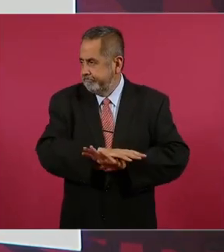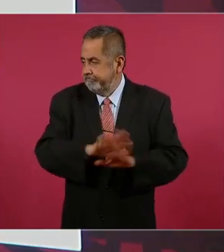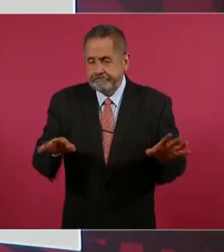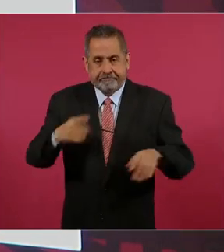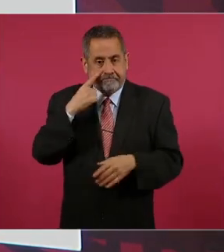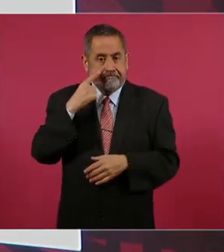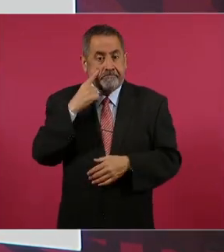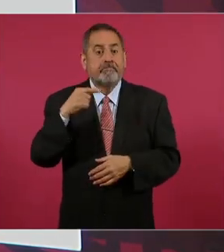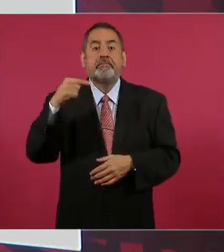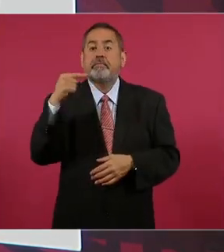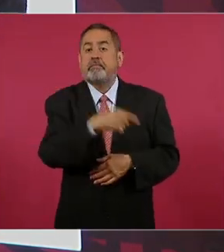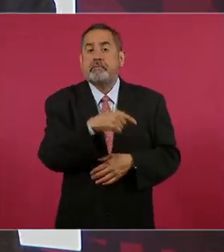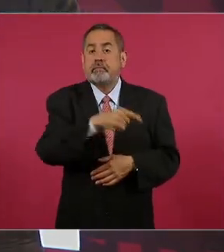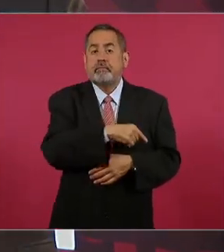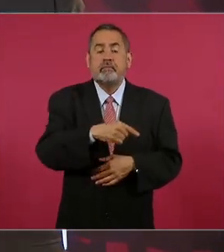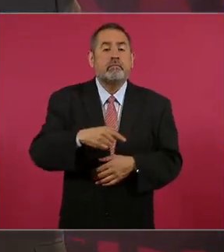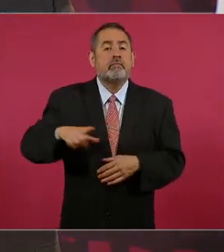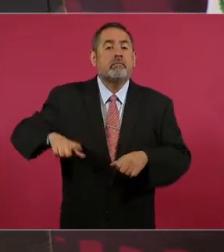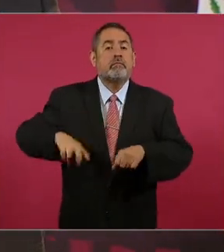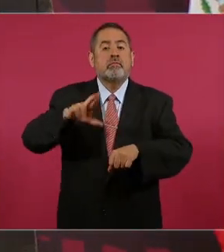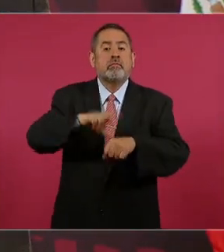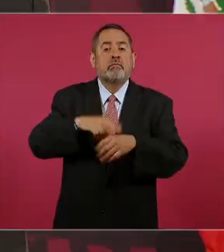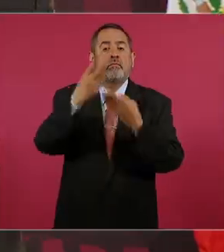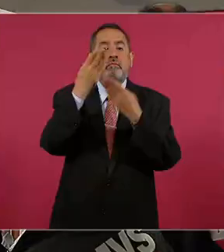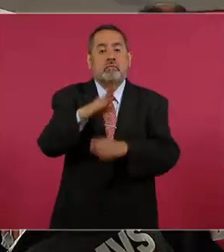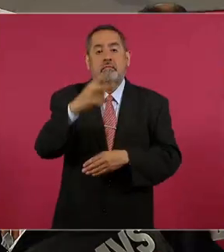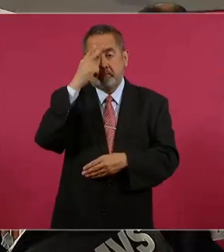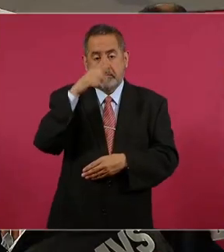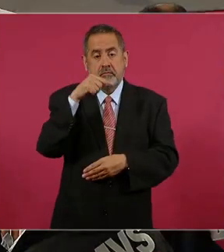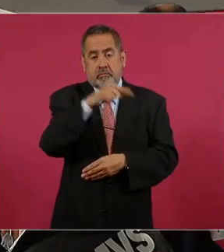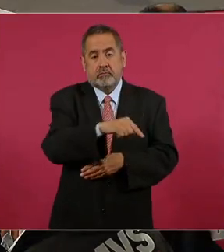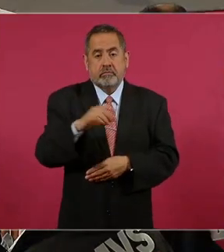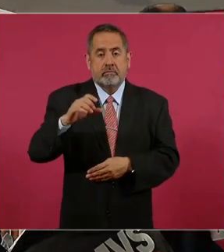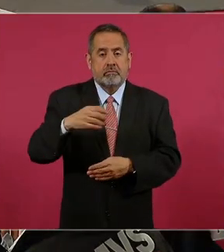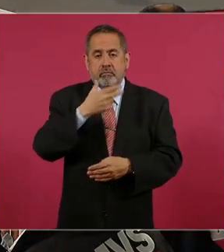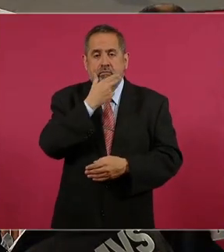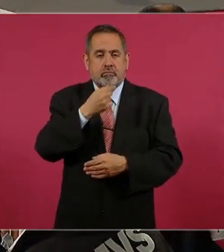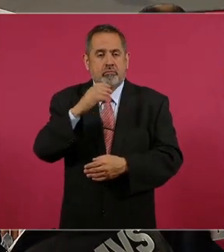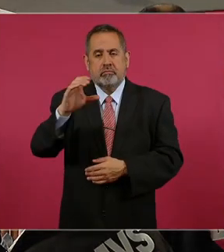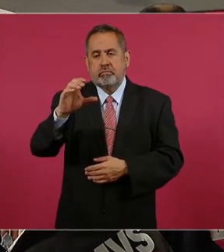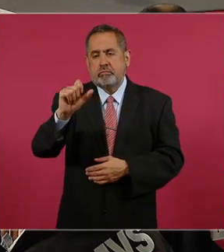declaró el gobernador del Banco de México, Carstens,